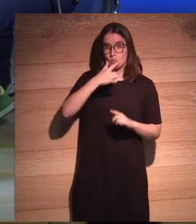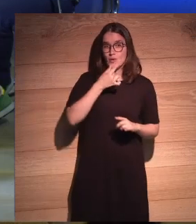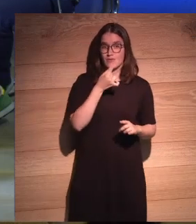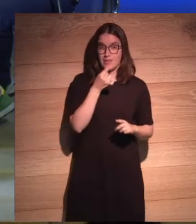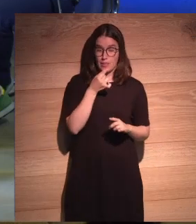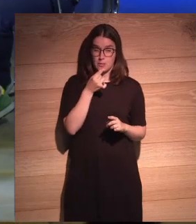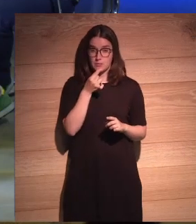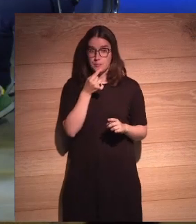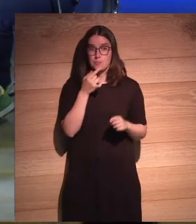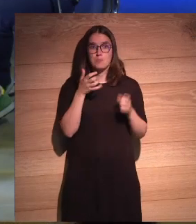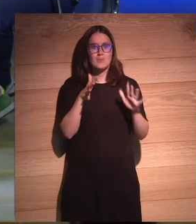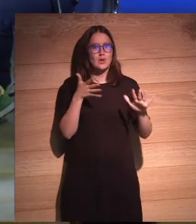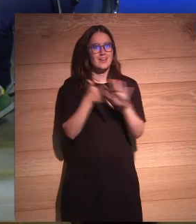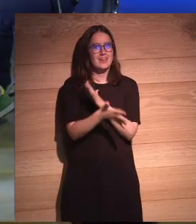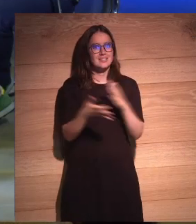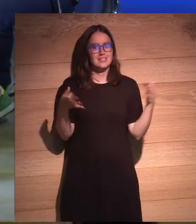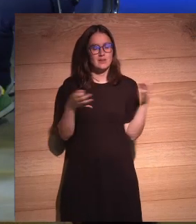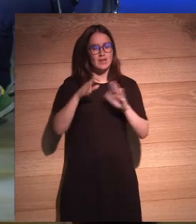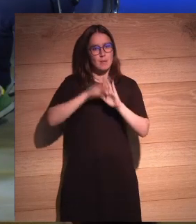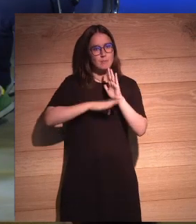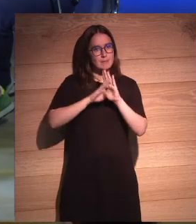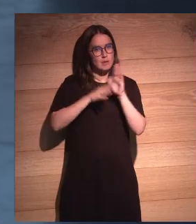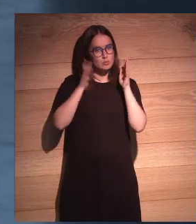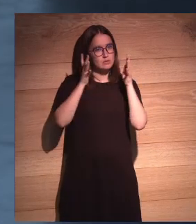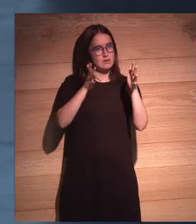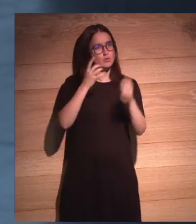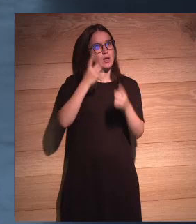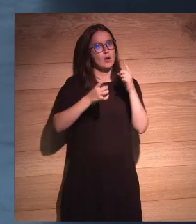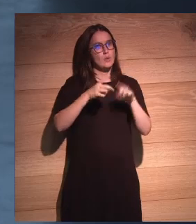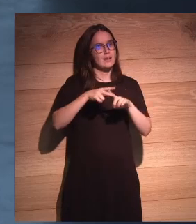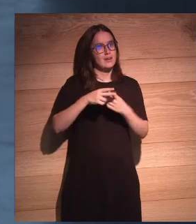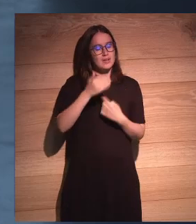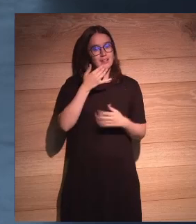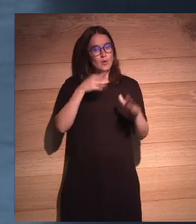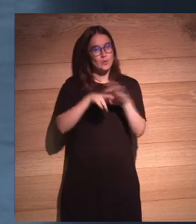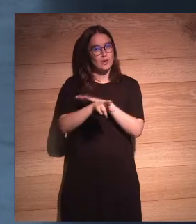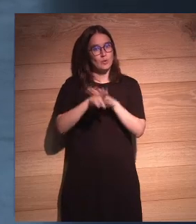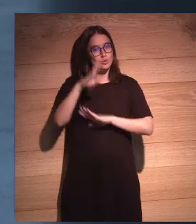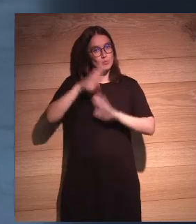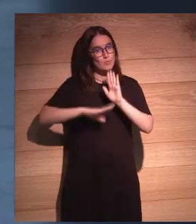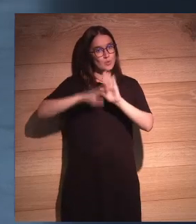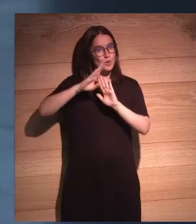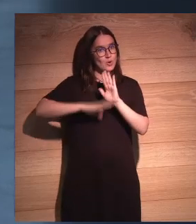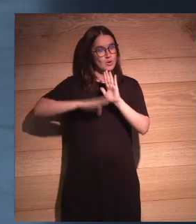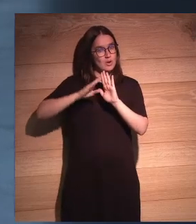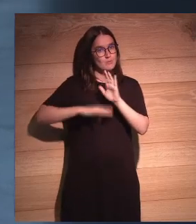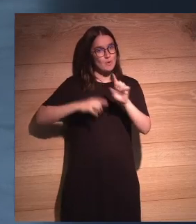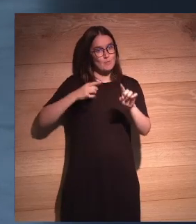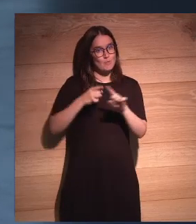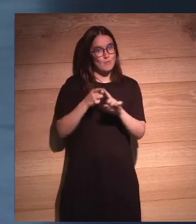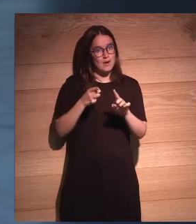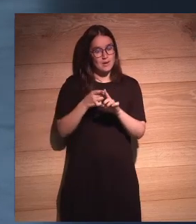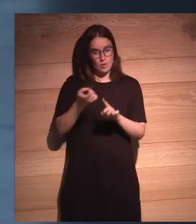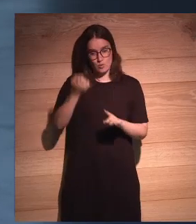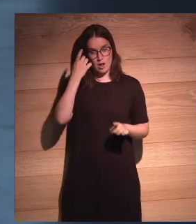sencilla, aparentemente, pero que significa dar pautas a alguien, o algún instrumento, algún recurso, algún programa, para que una intervención de